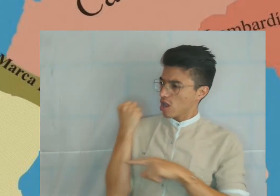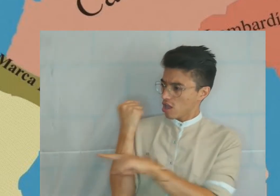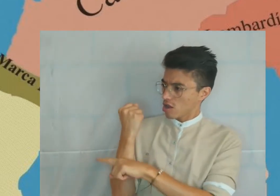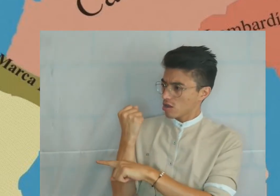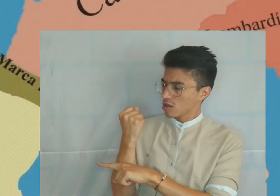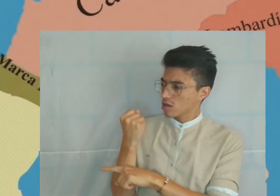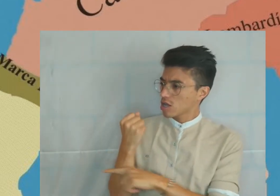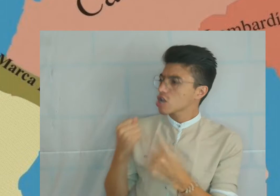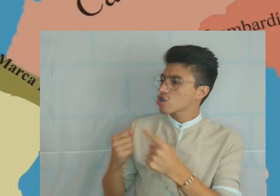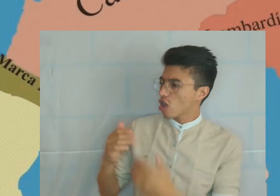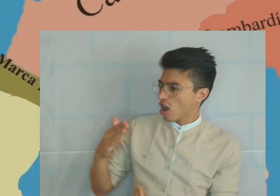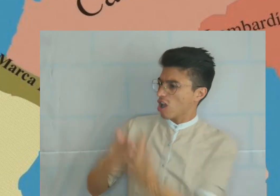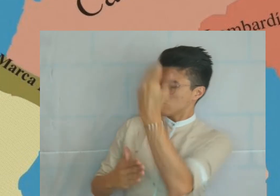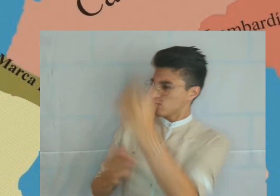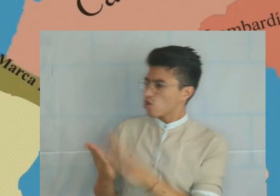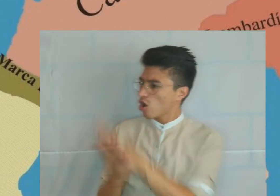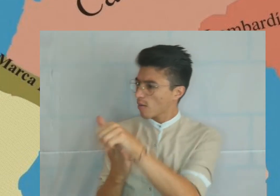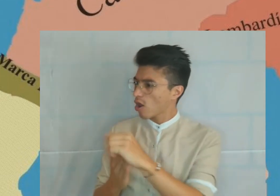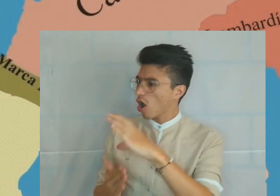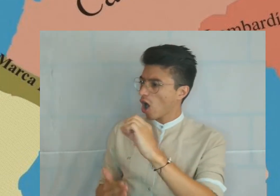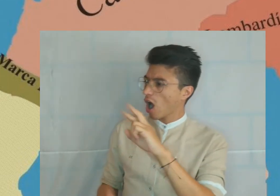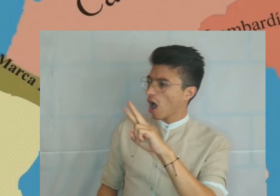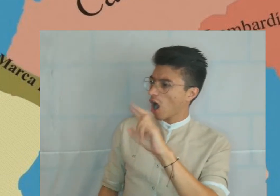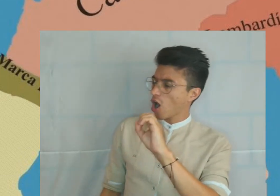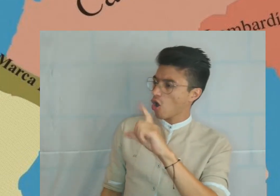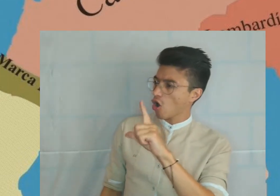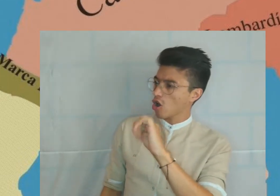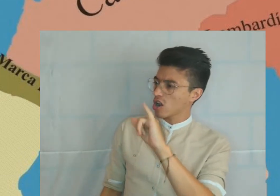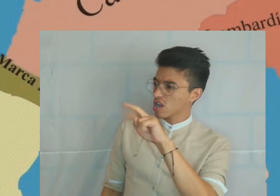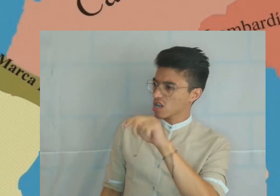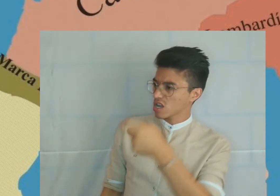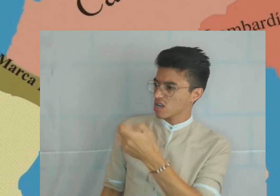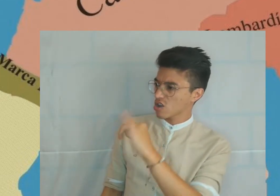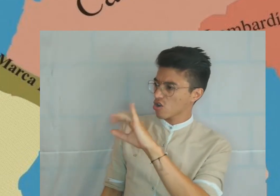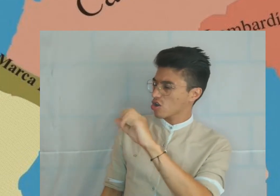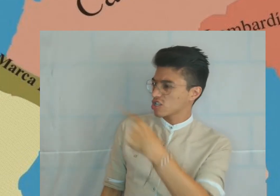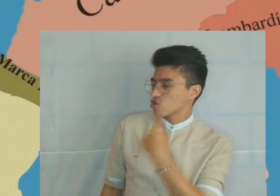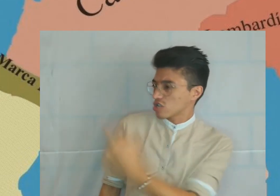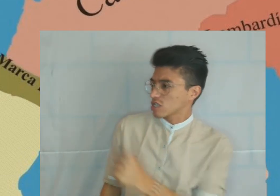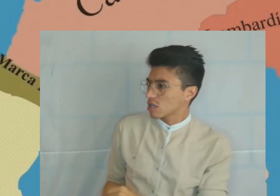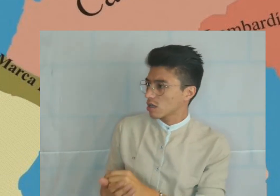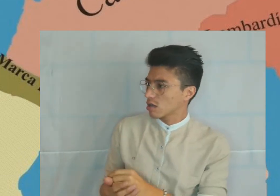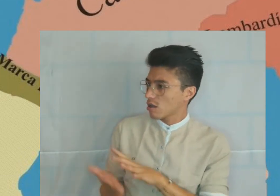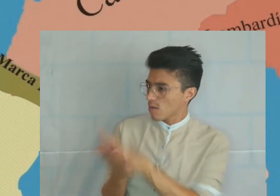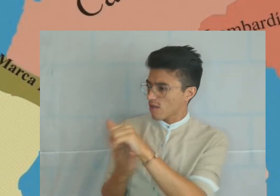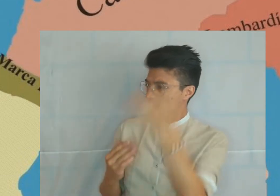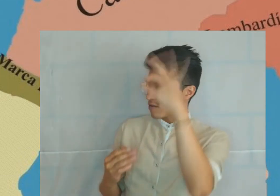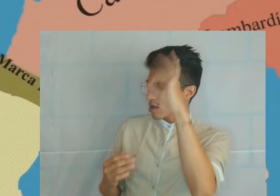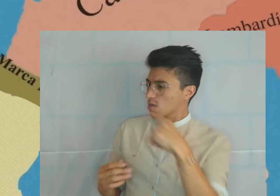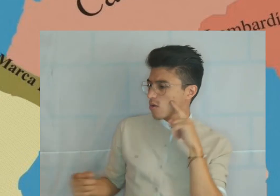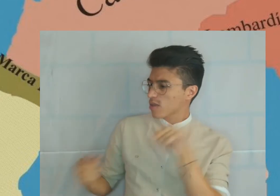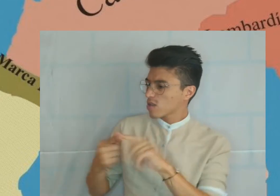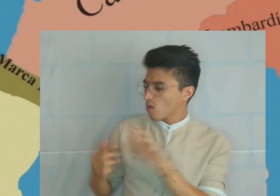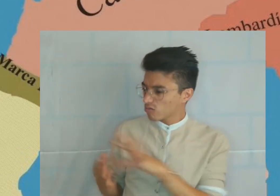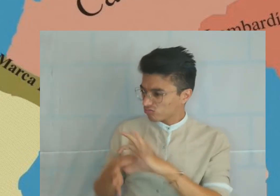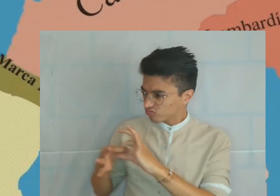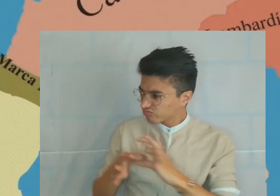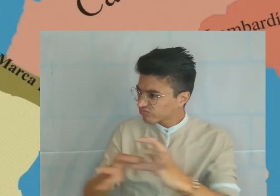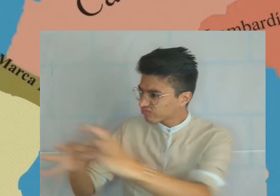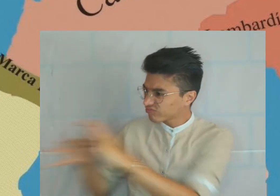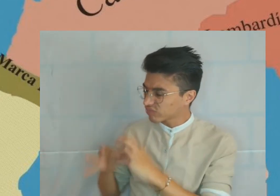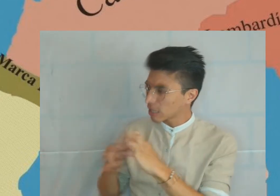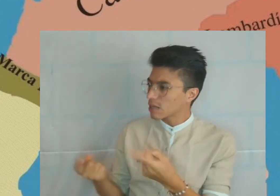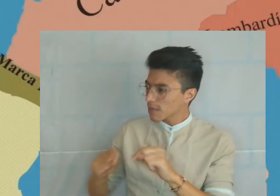y del Renacimiento Carolingio no hablan, y de mi intento por crear un imperio unido y mi pretensión de fomentar la cultura y